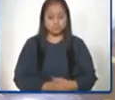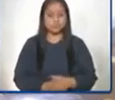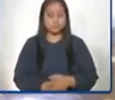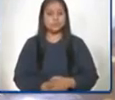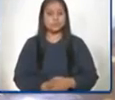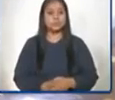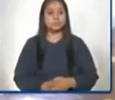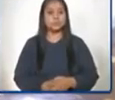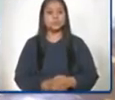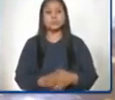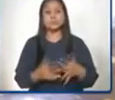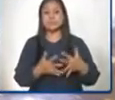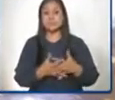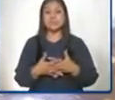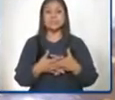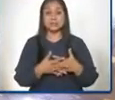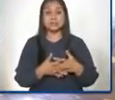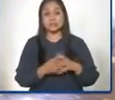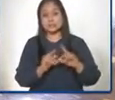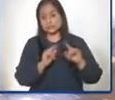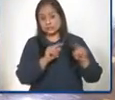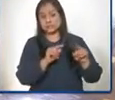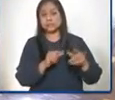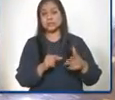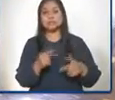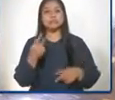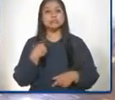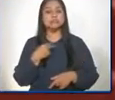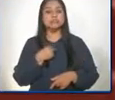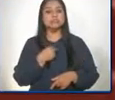Bueno, es en Estados Unidos. Estamos pidiendo